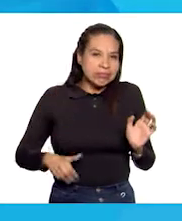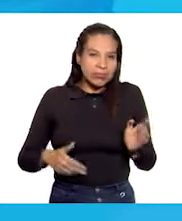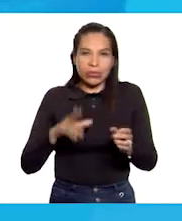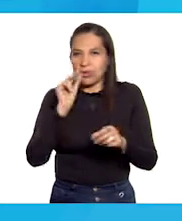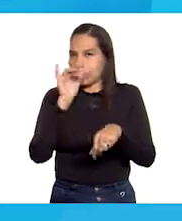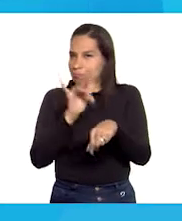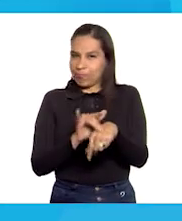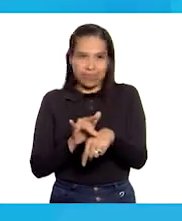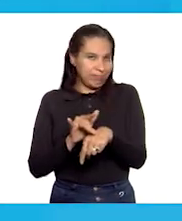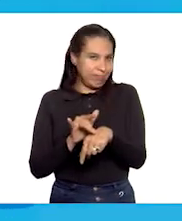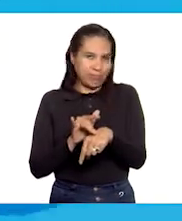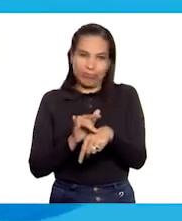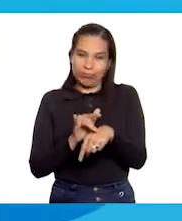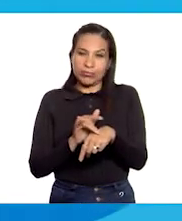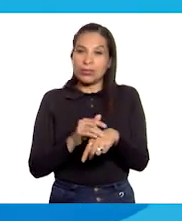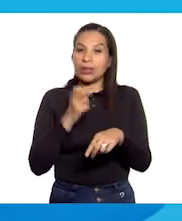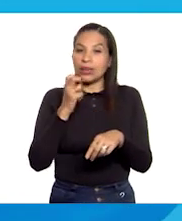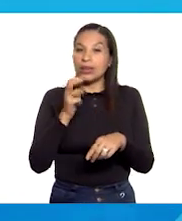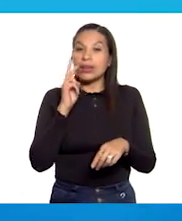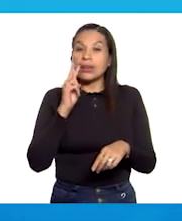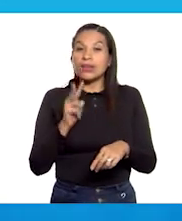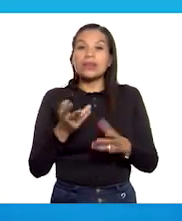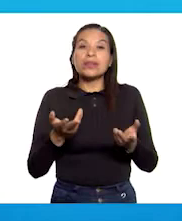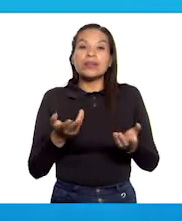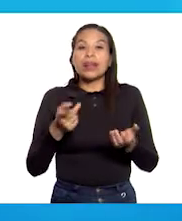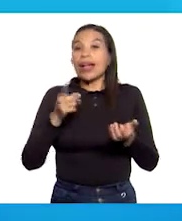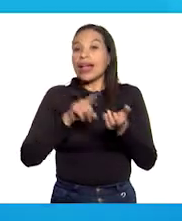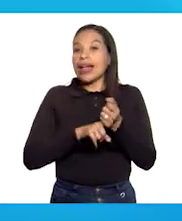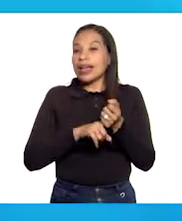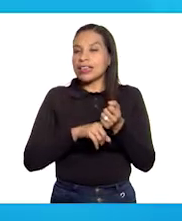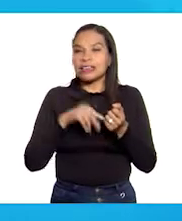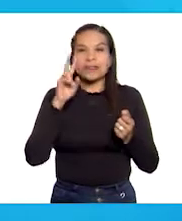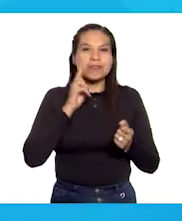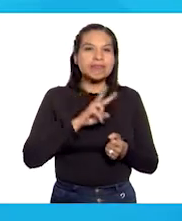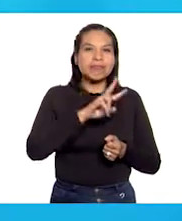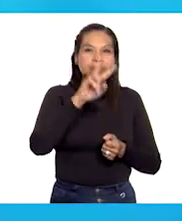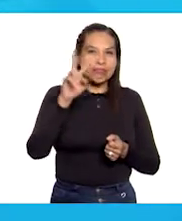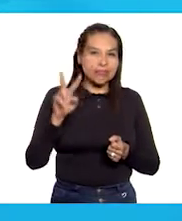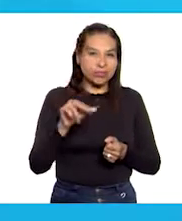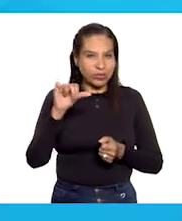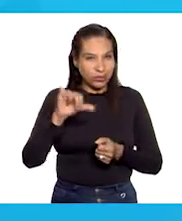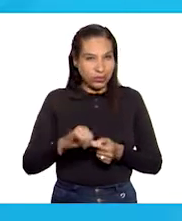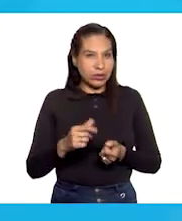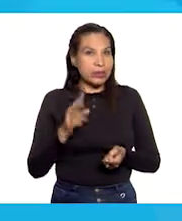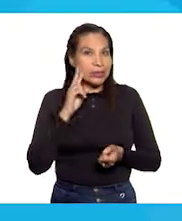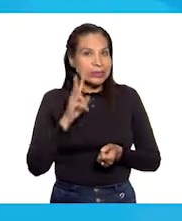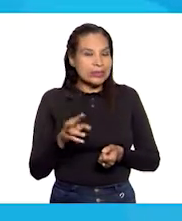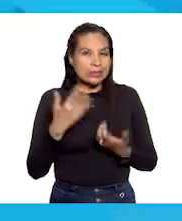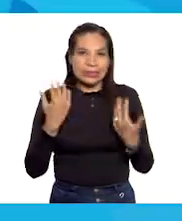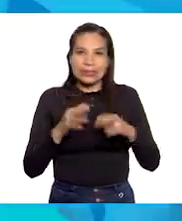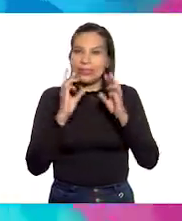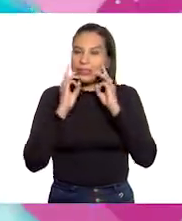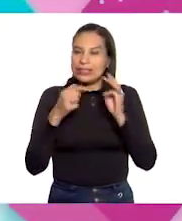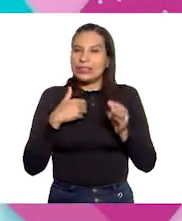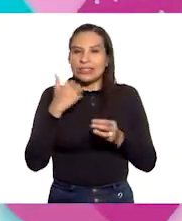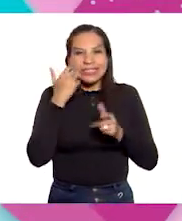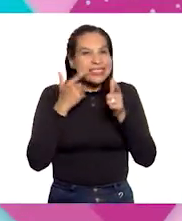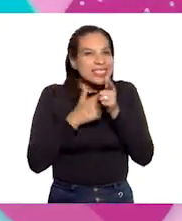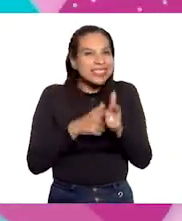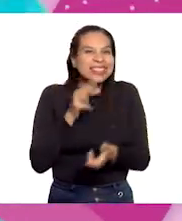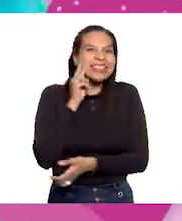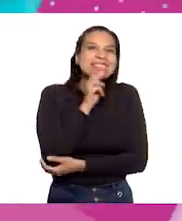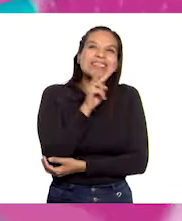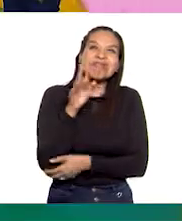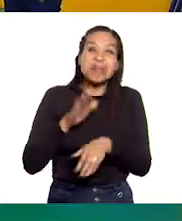tocar. Pues bueno, esto es el recorrido que hicimos el día de hoy. ¿Qué te pareció? Yo quiero seguir